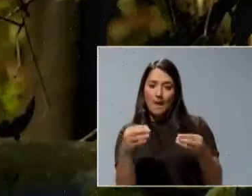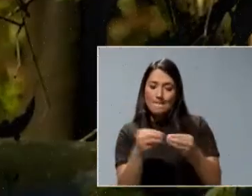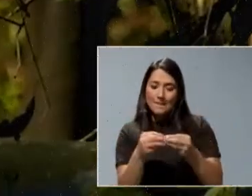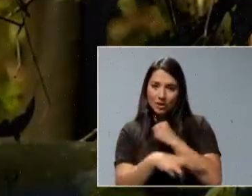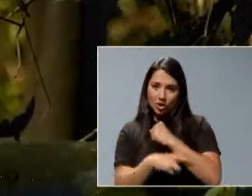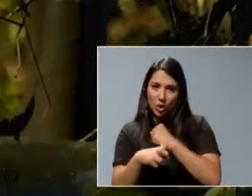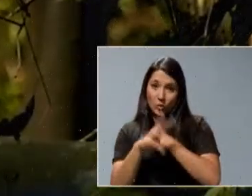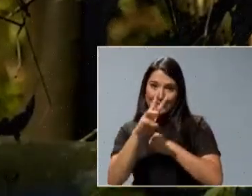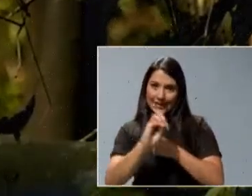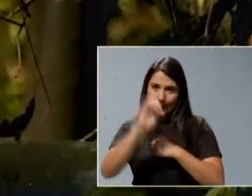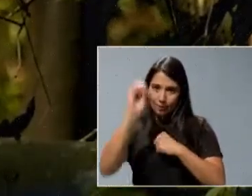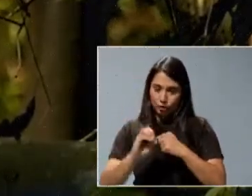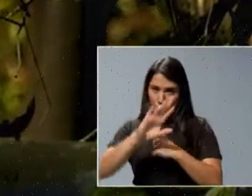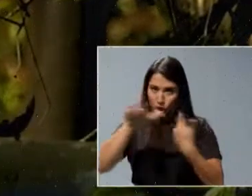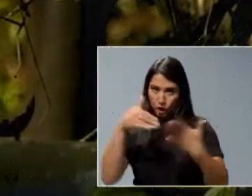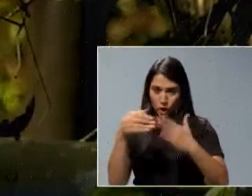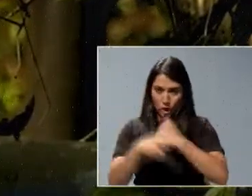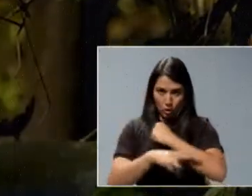el poliducto de Recope.